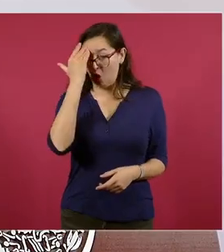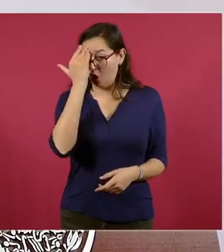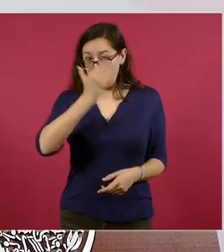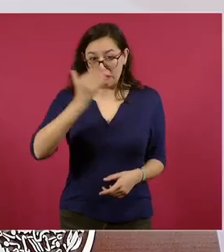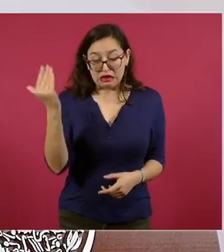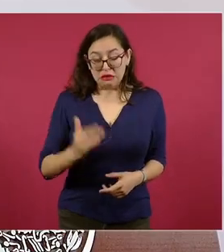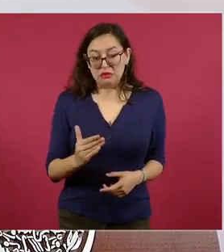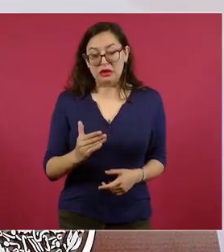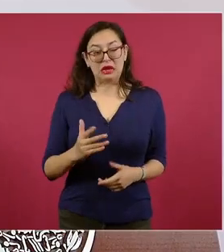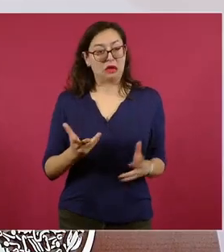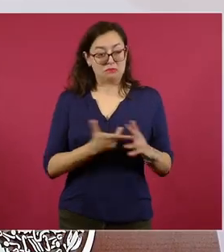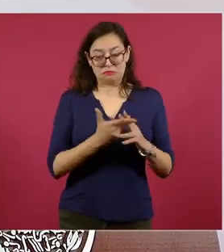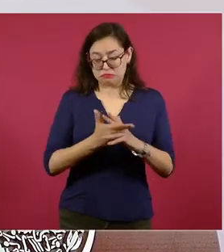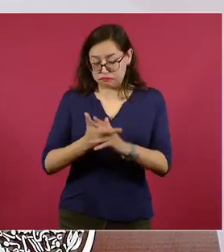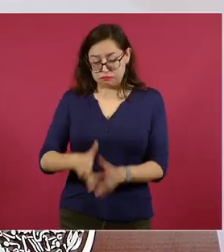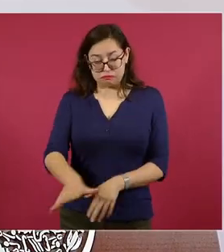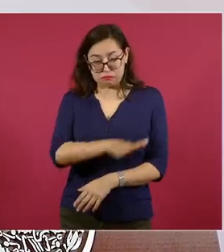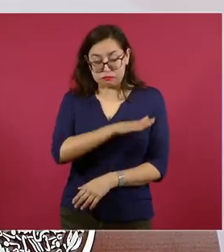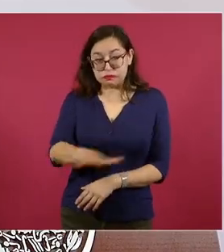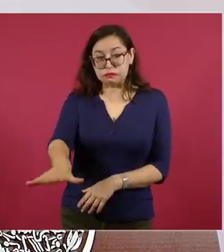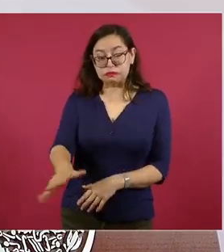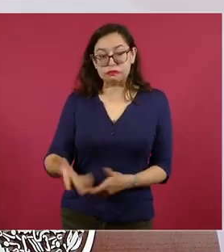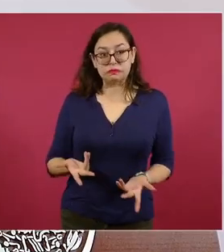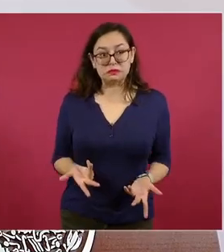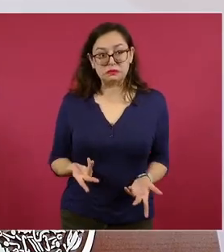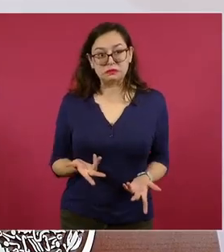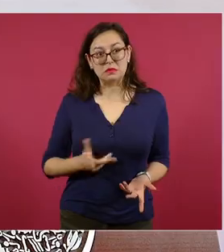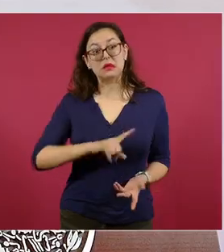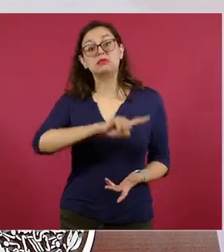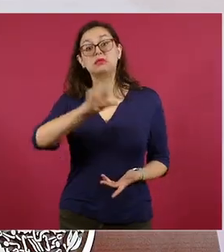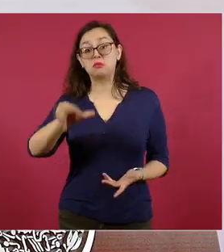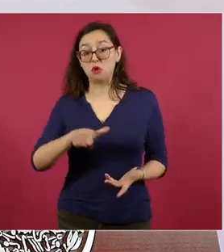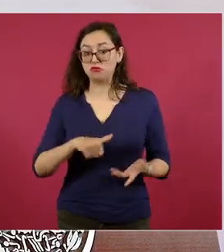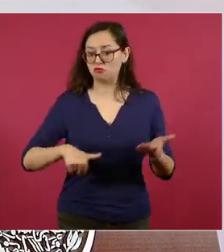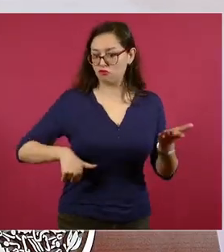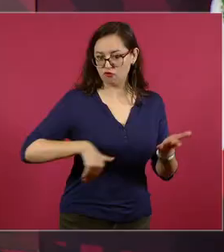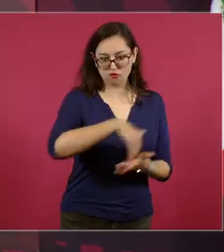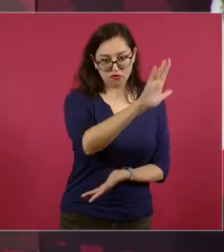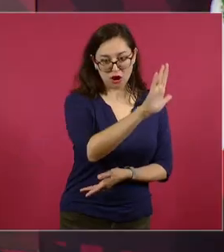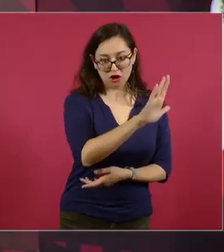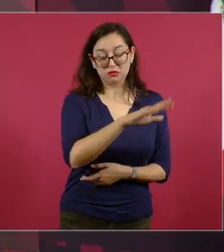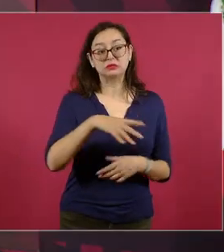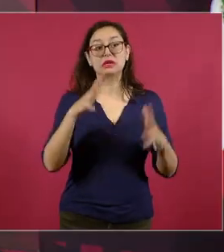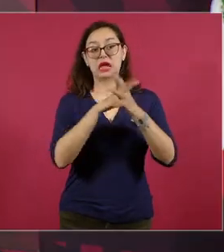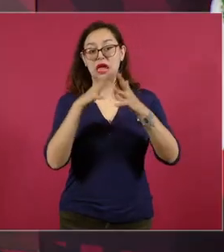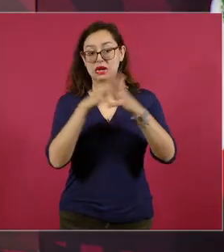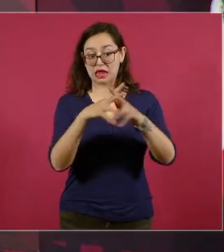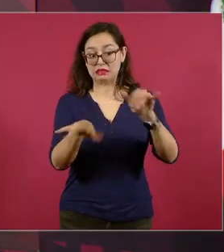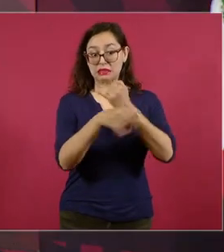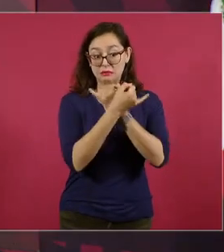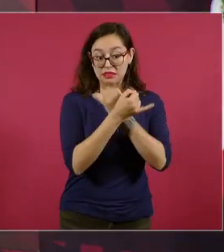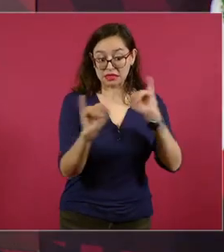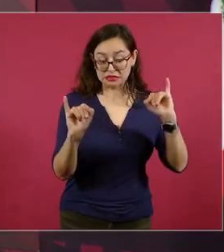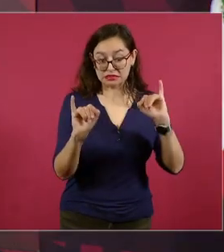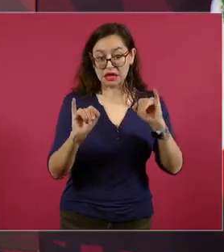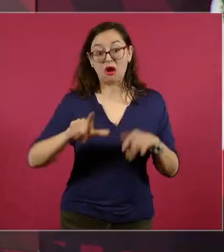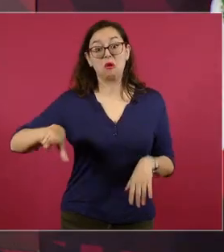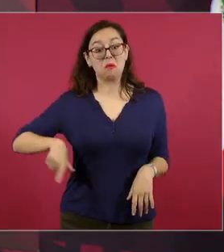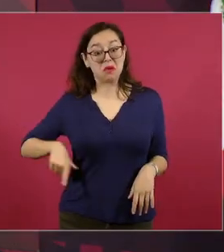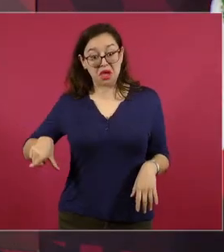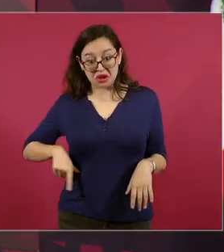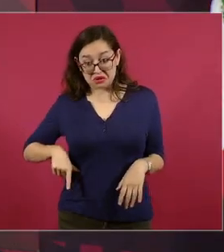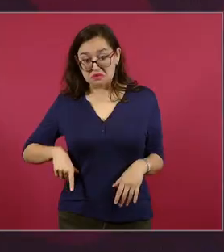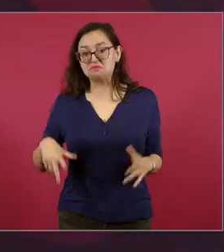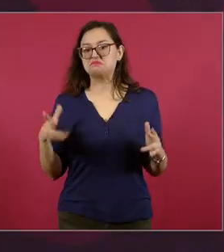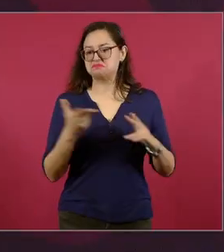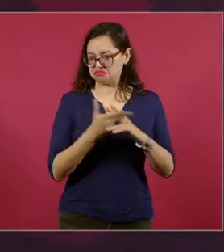y hubo exterminio de pueblos indígenas después de la independencia, hemos